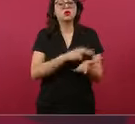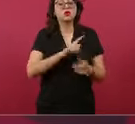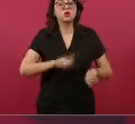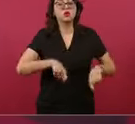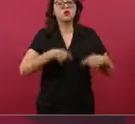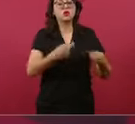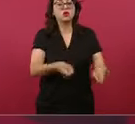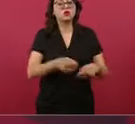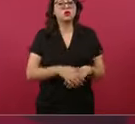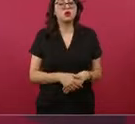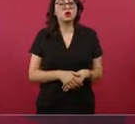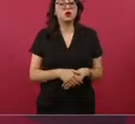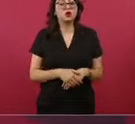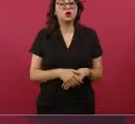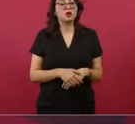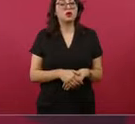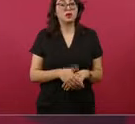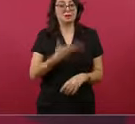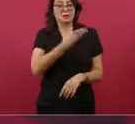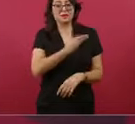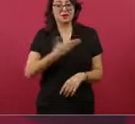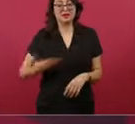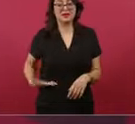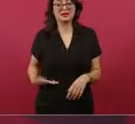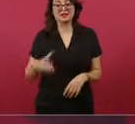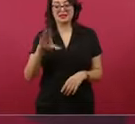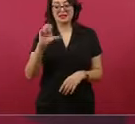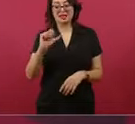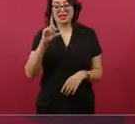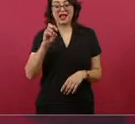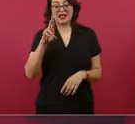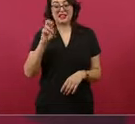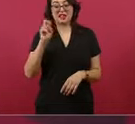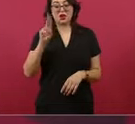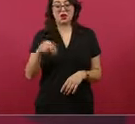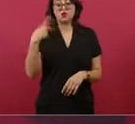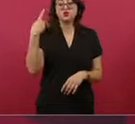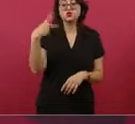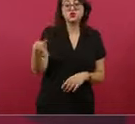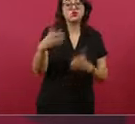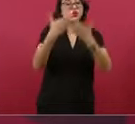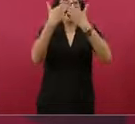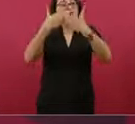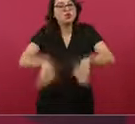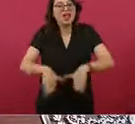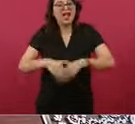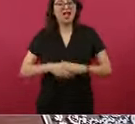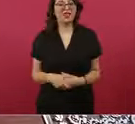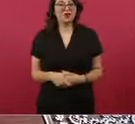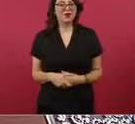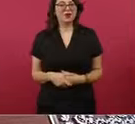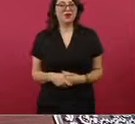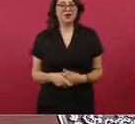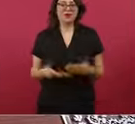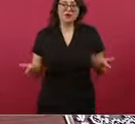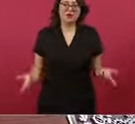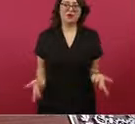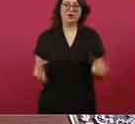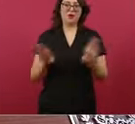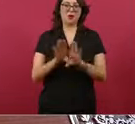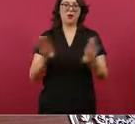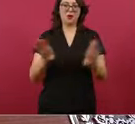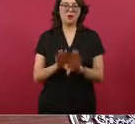El hermano de la esposa de Felipe Calderón, el cuñado del candidato y del